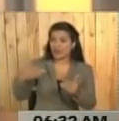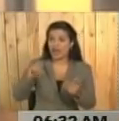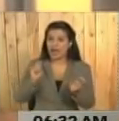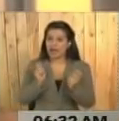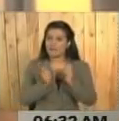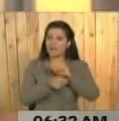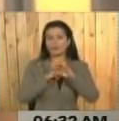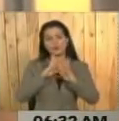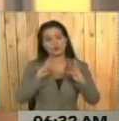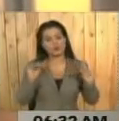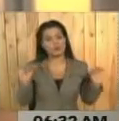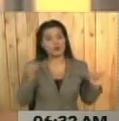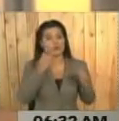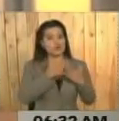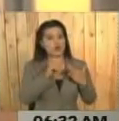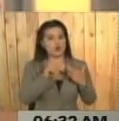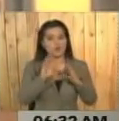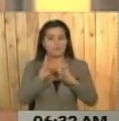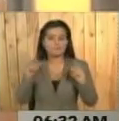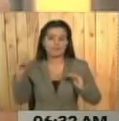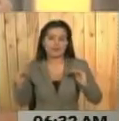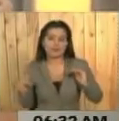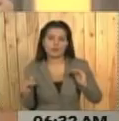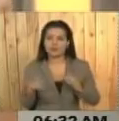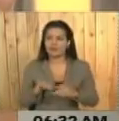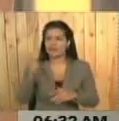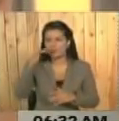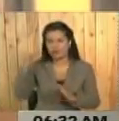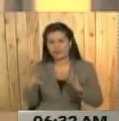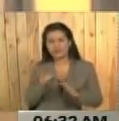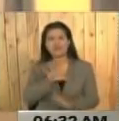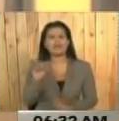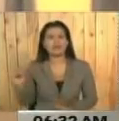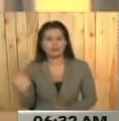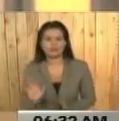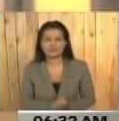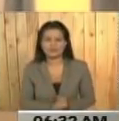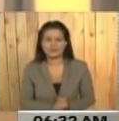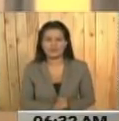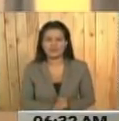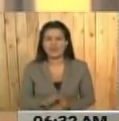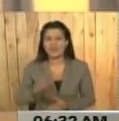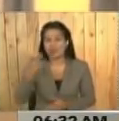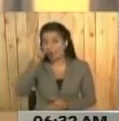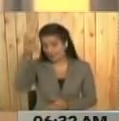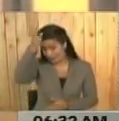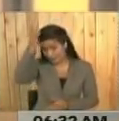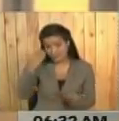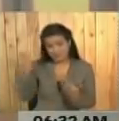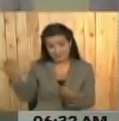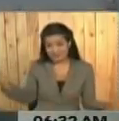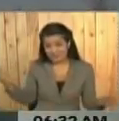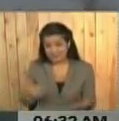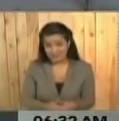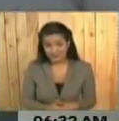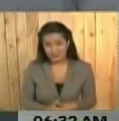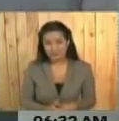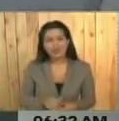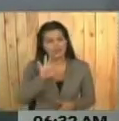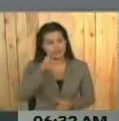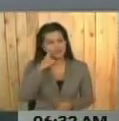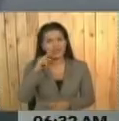cambiado la cifra la cantidad de personas que pudieron entrar ahí ya escuch que por 500 algo así sí por ahí va Hernán canorea que alguna pregunta hablamos del ataque de los